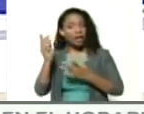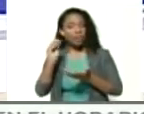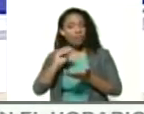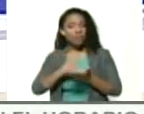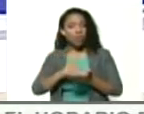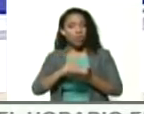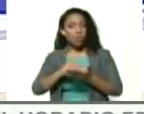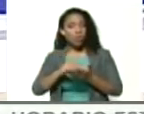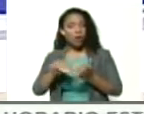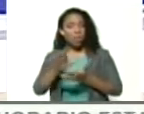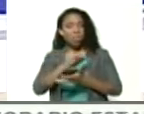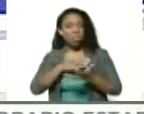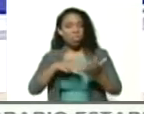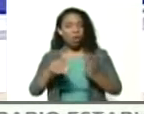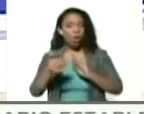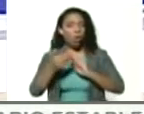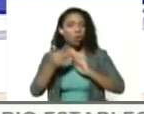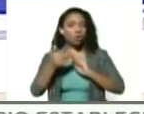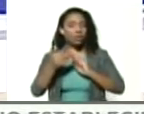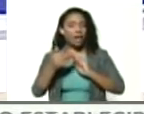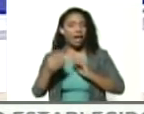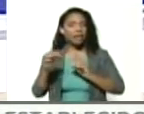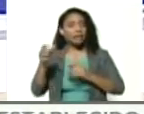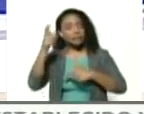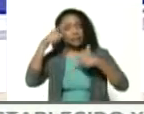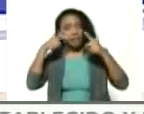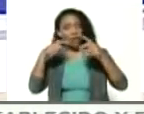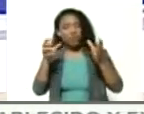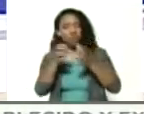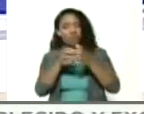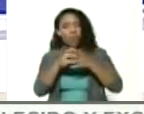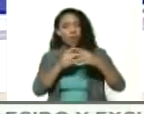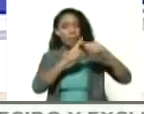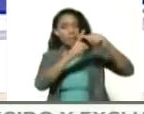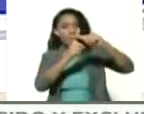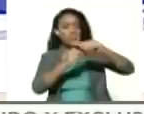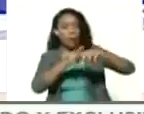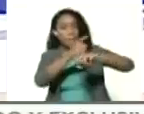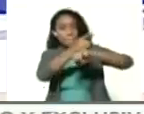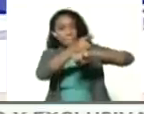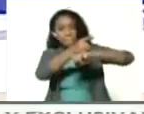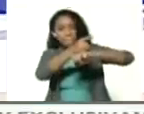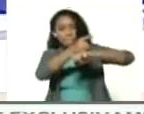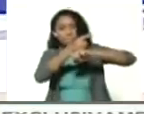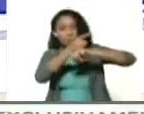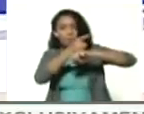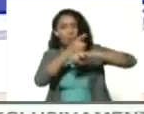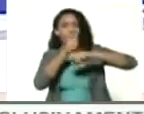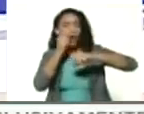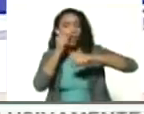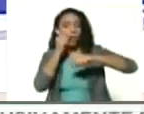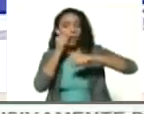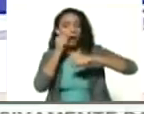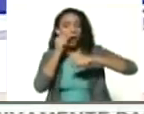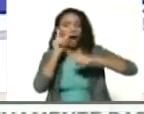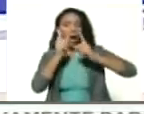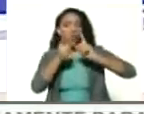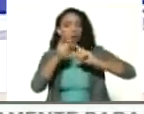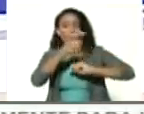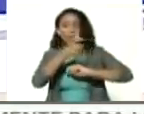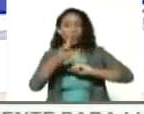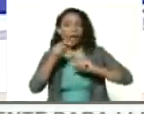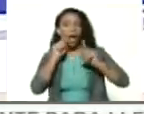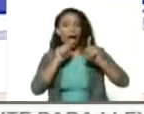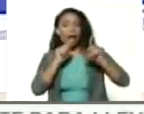emboscada contra Chávez. Un grupo de francotiradores asesina a parte de las personas que